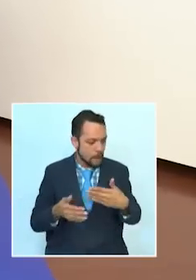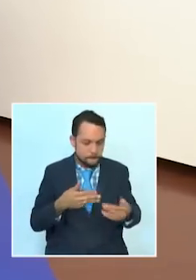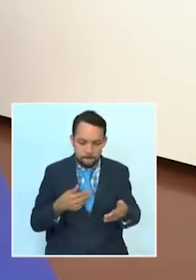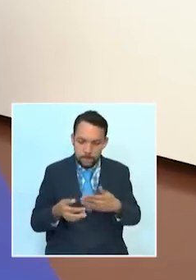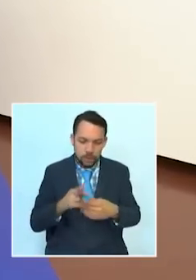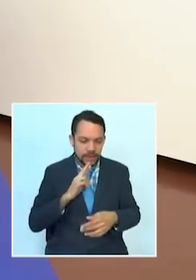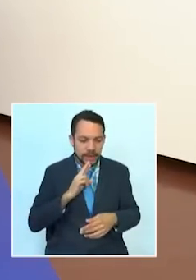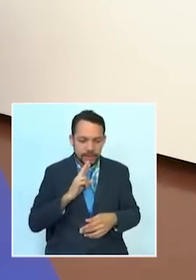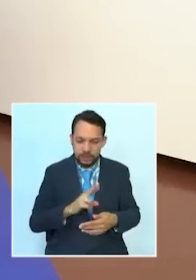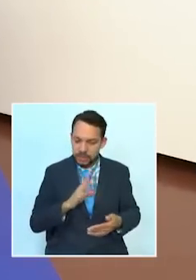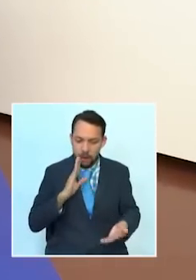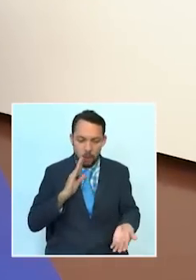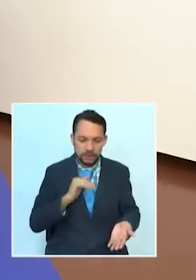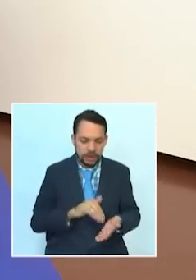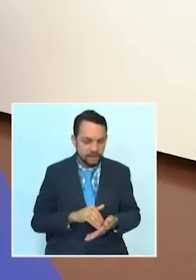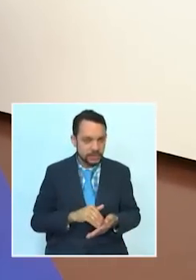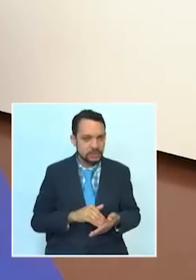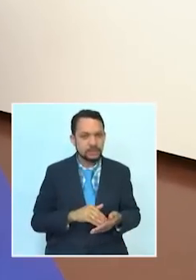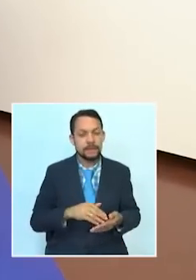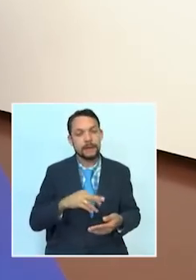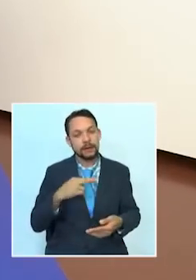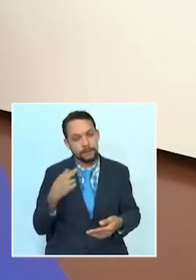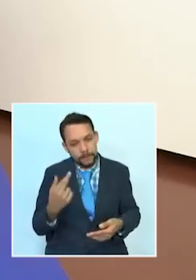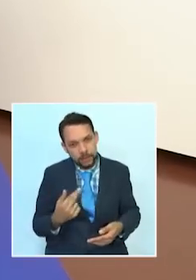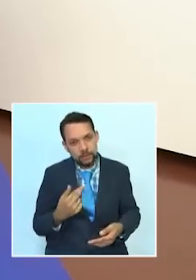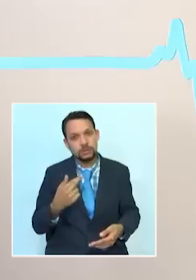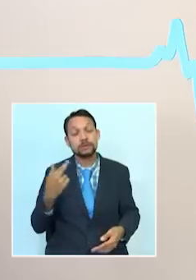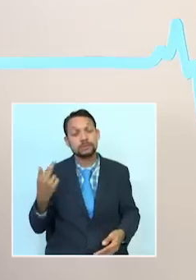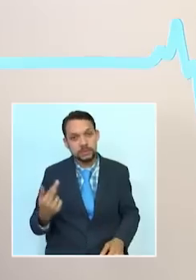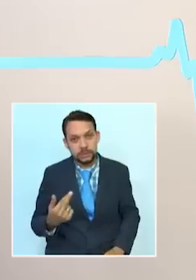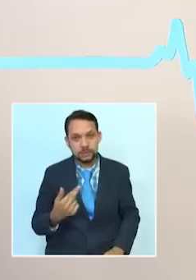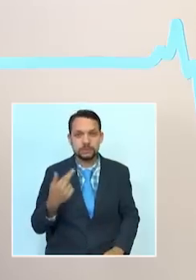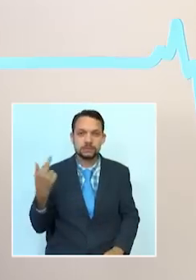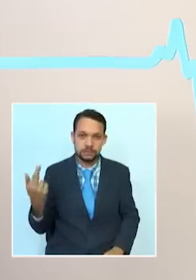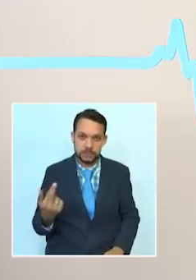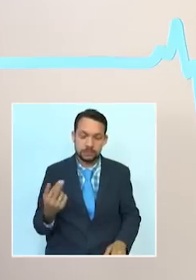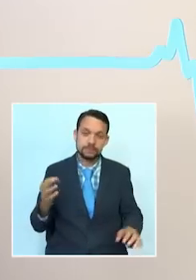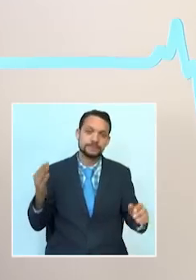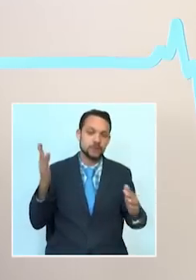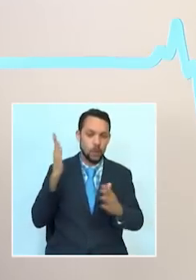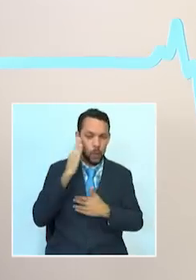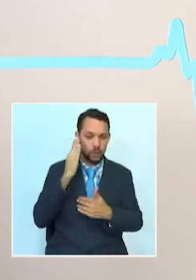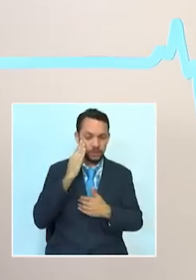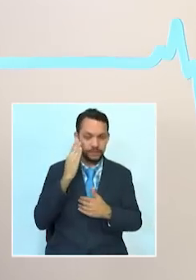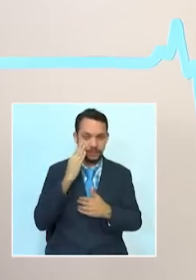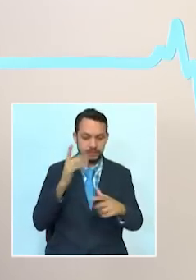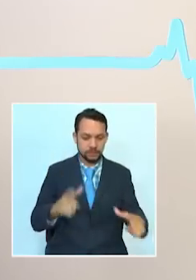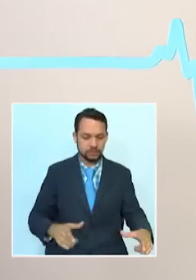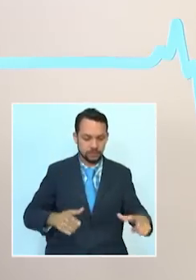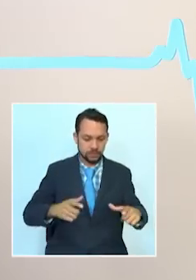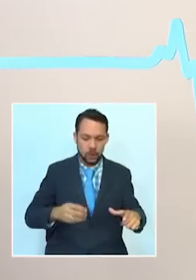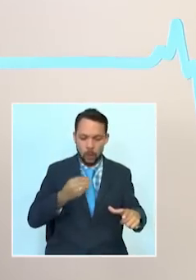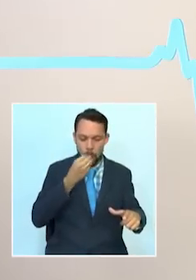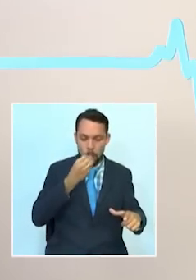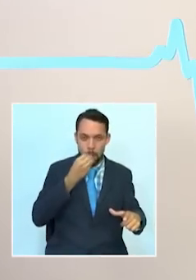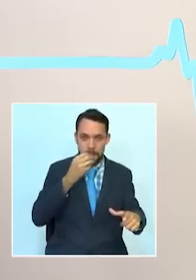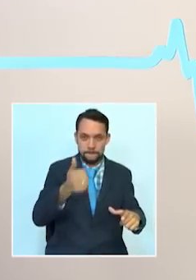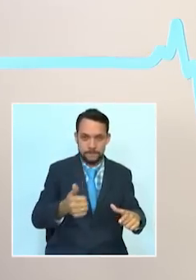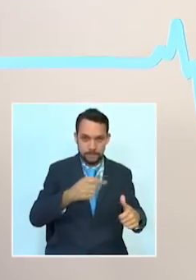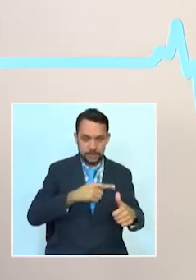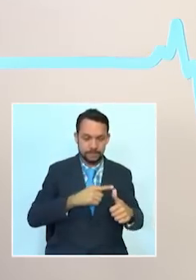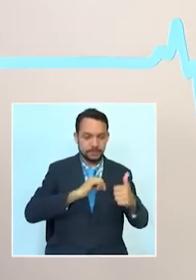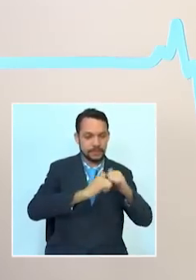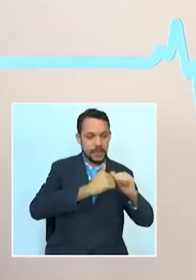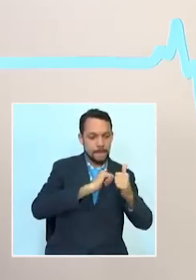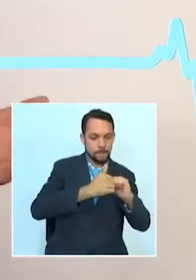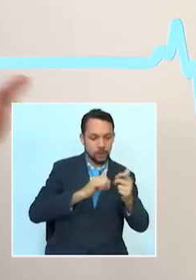a responder porque es que entre más lo hagamos es más conciencia buena alimentación idad física y